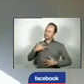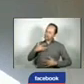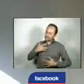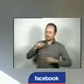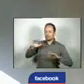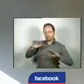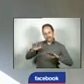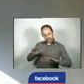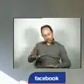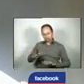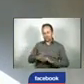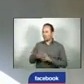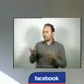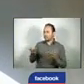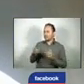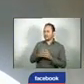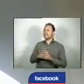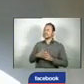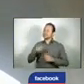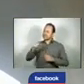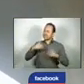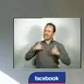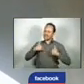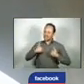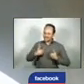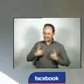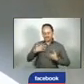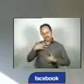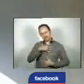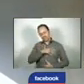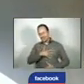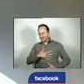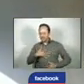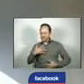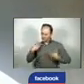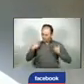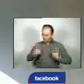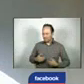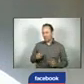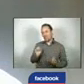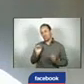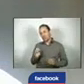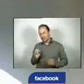en el sentido de que da fatiga, malestar general, dolor de cuerpo,